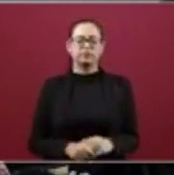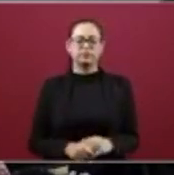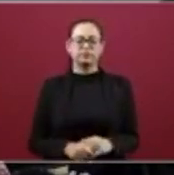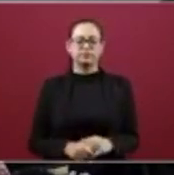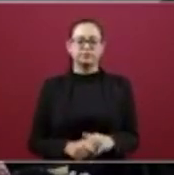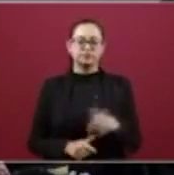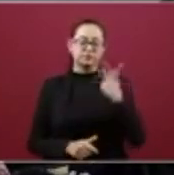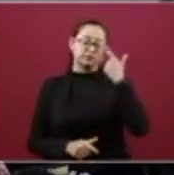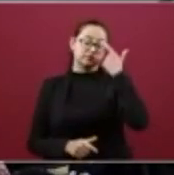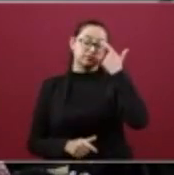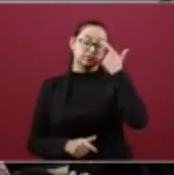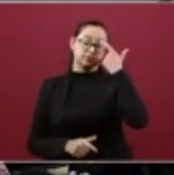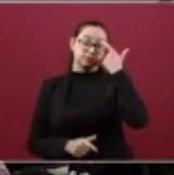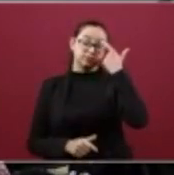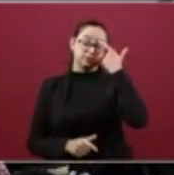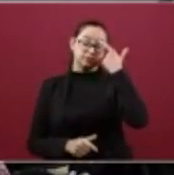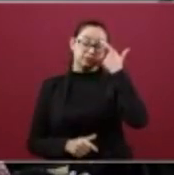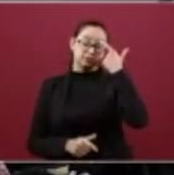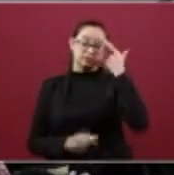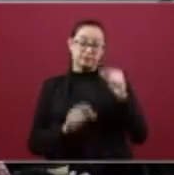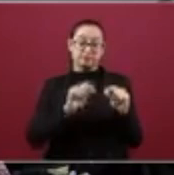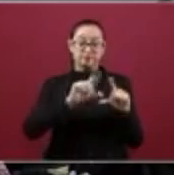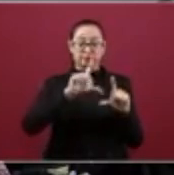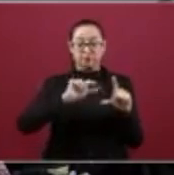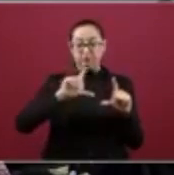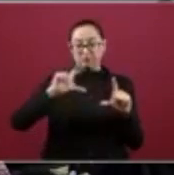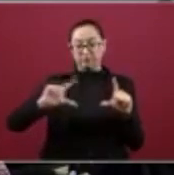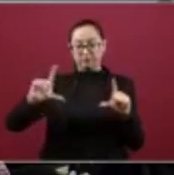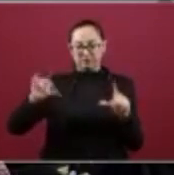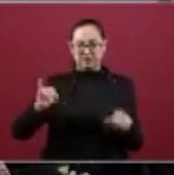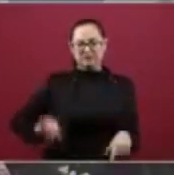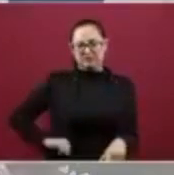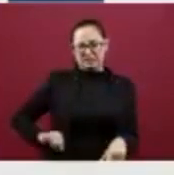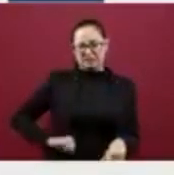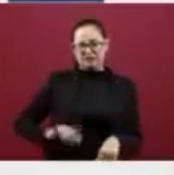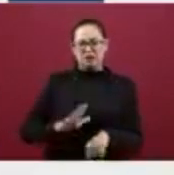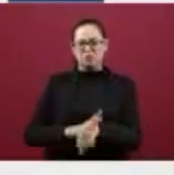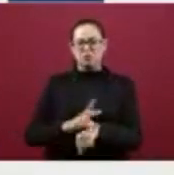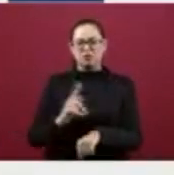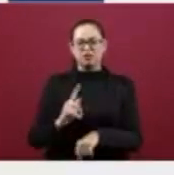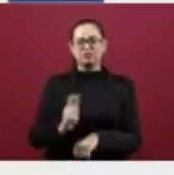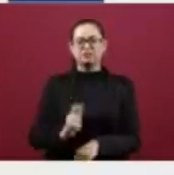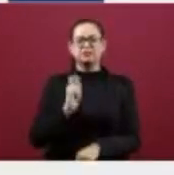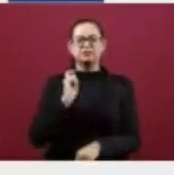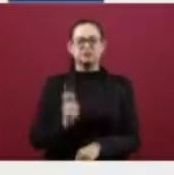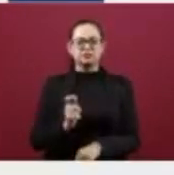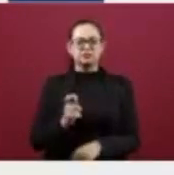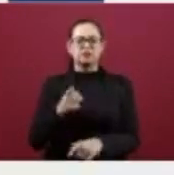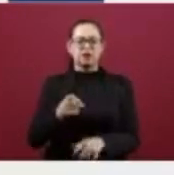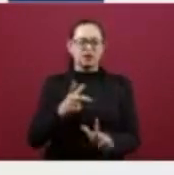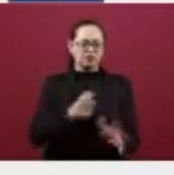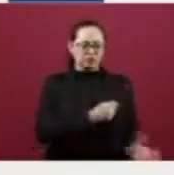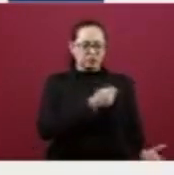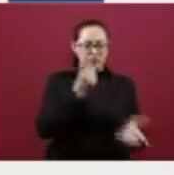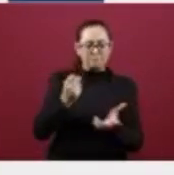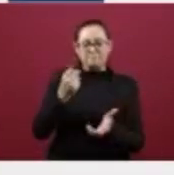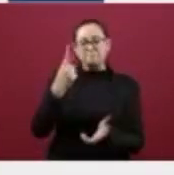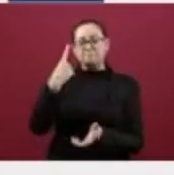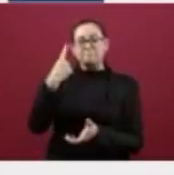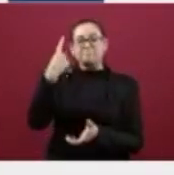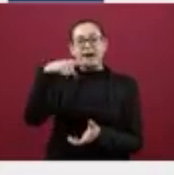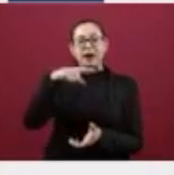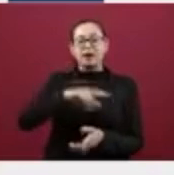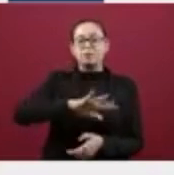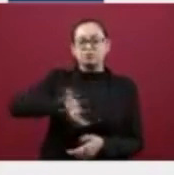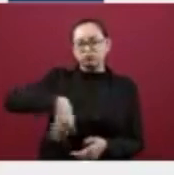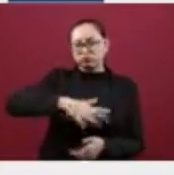Esta gráfica es interesante porque se refiere a la inversión en exploración y vamos a hacer